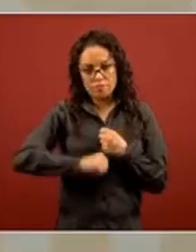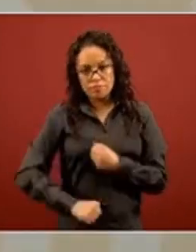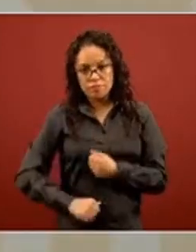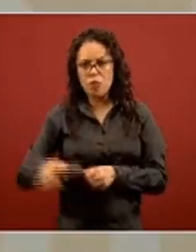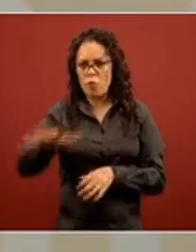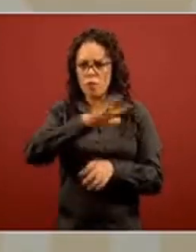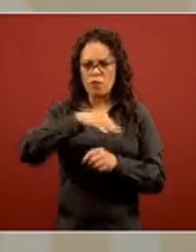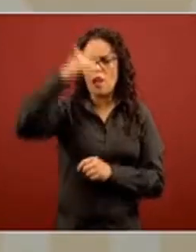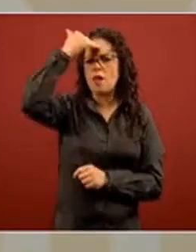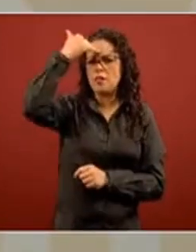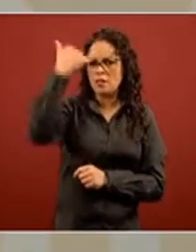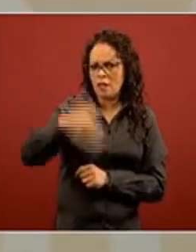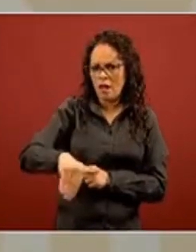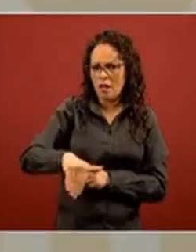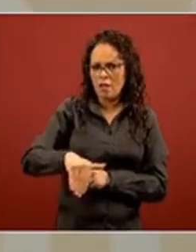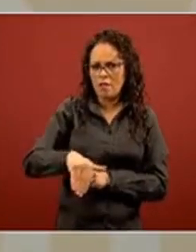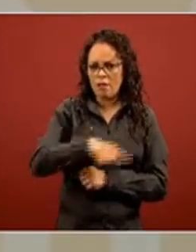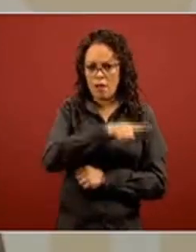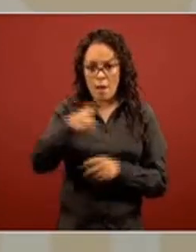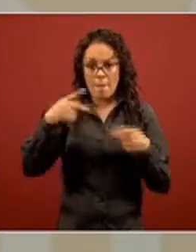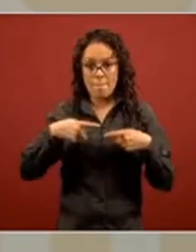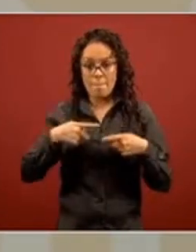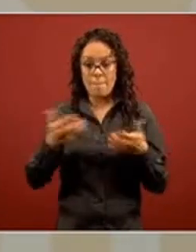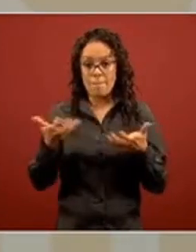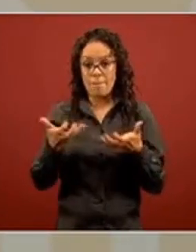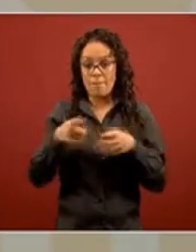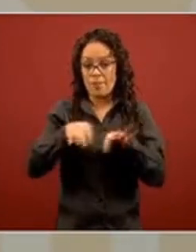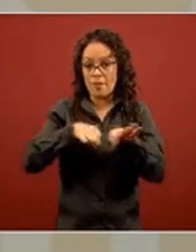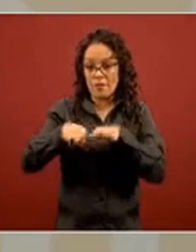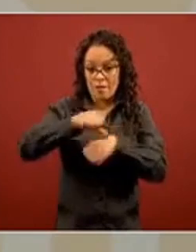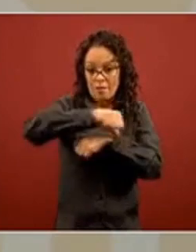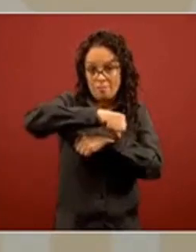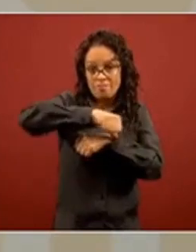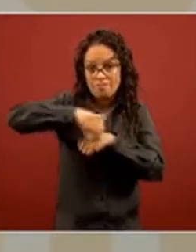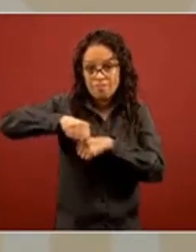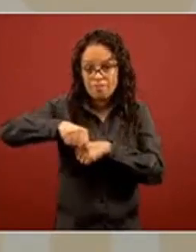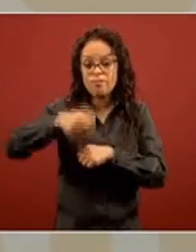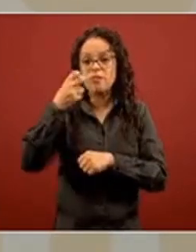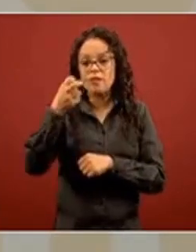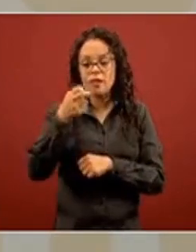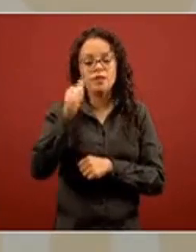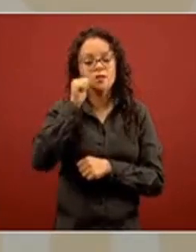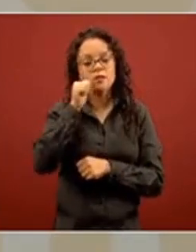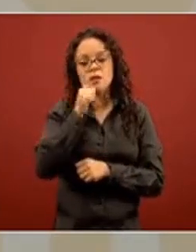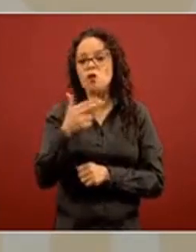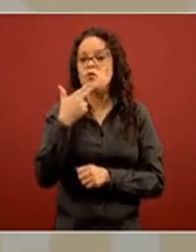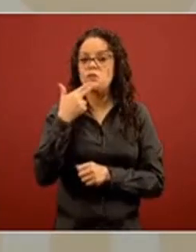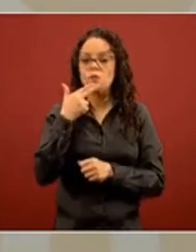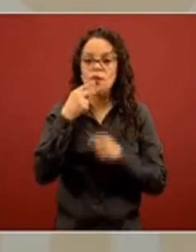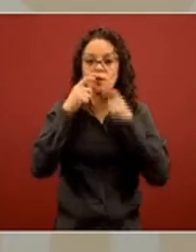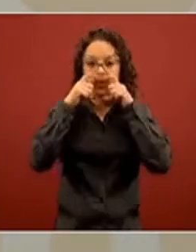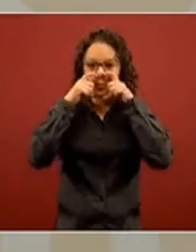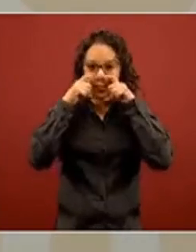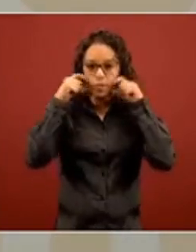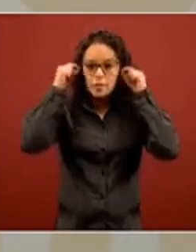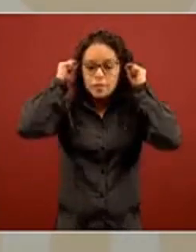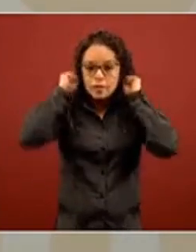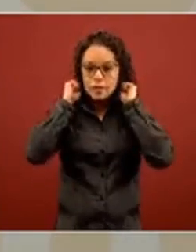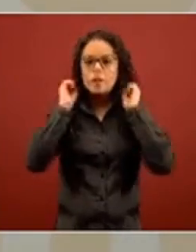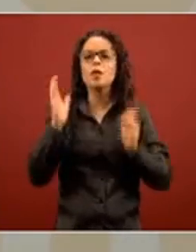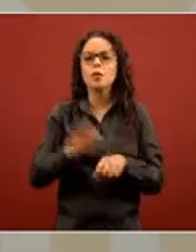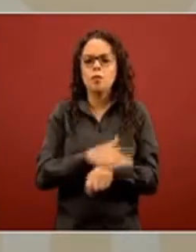cirujanos utilizan un cubrebocas y también todo el personal que está dentro de un quirófano para evitar contagiar de cualquier cosa